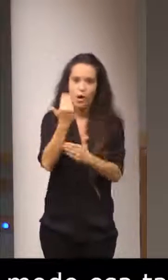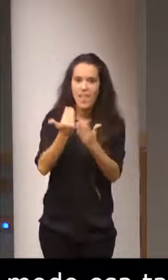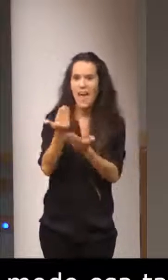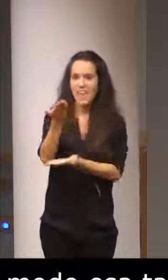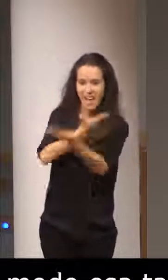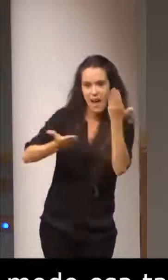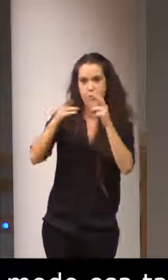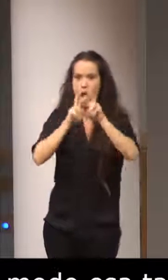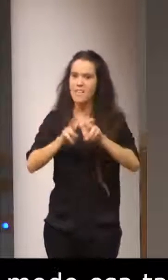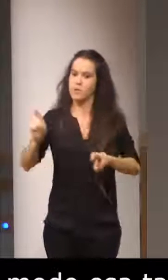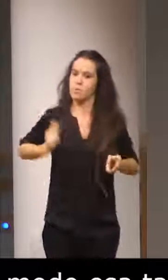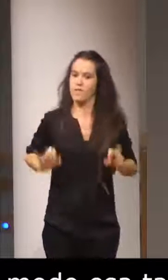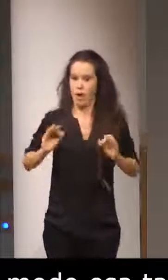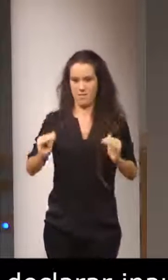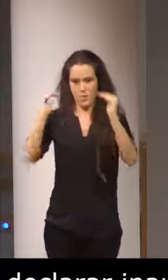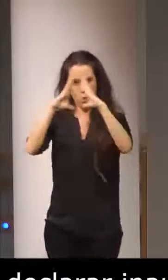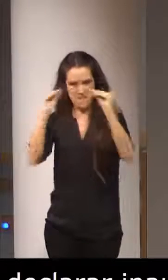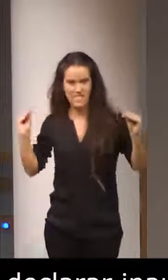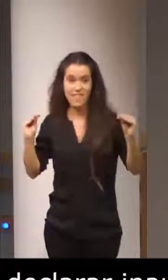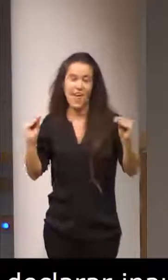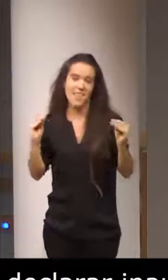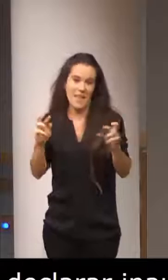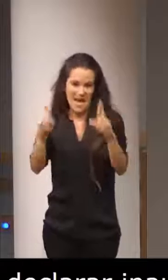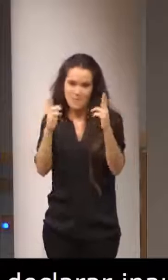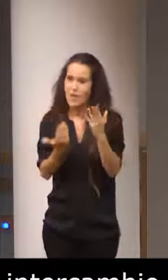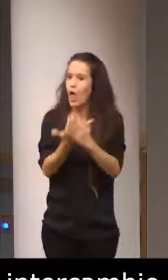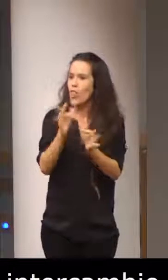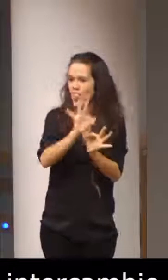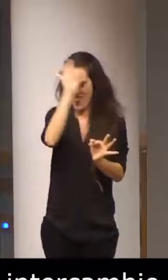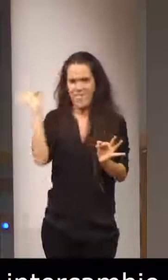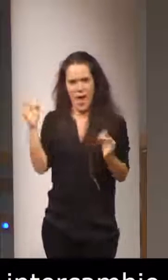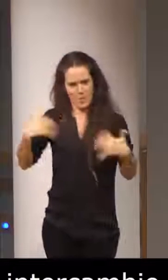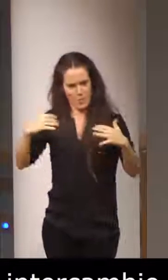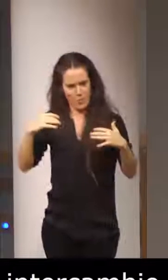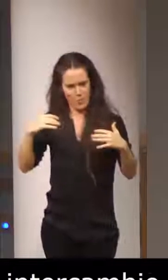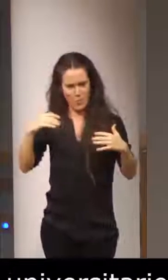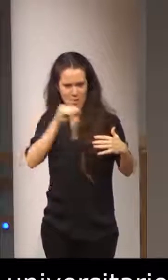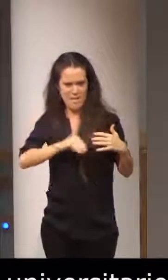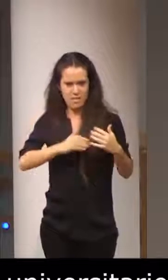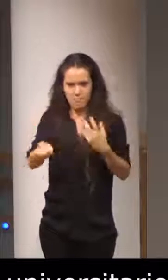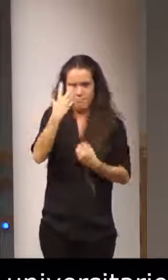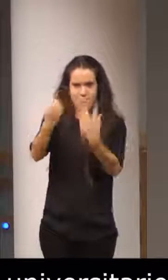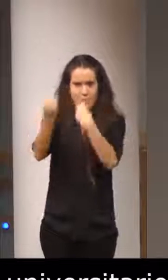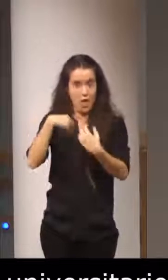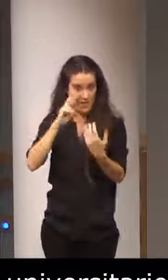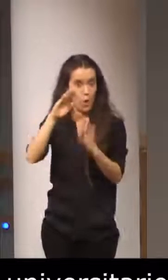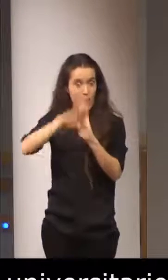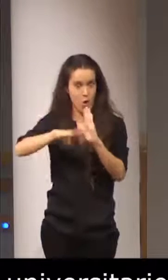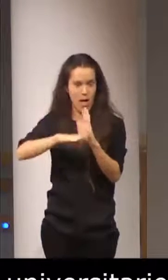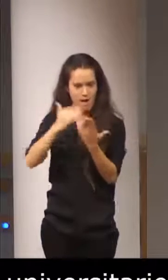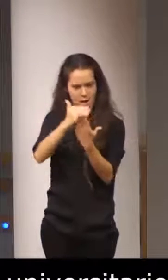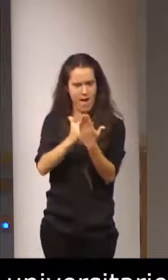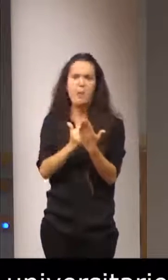y desearles que tengan un día intenso será seguro por la vista del programa pero